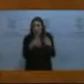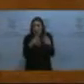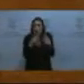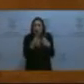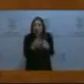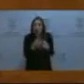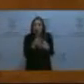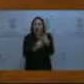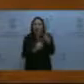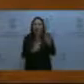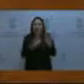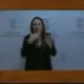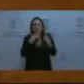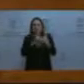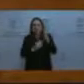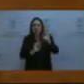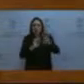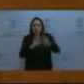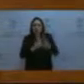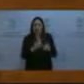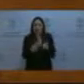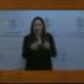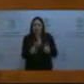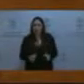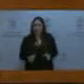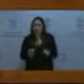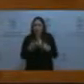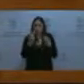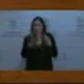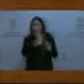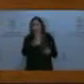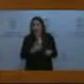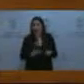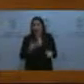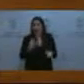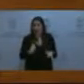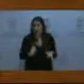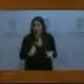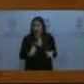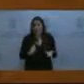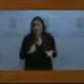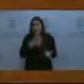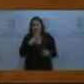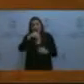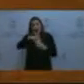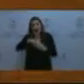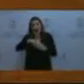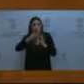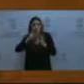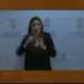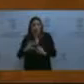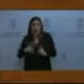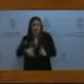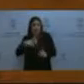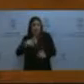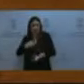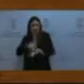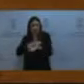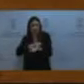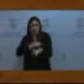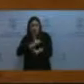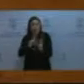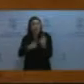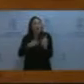conocimientos específicos en el control del gasto público, análogos a los que se están desarrollando en la Administración General del Estado, y con el objeto de